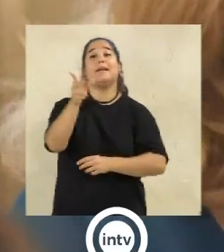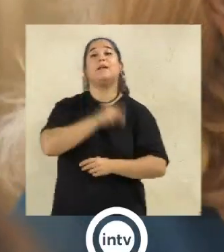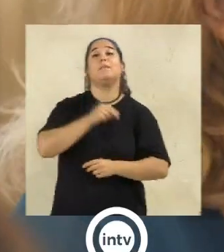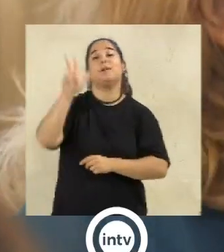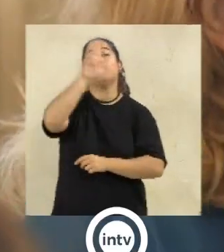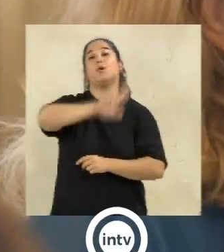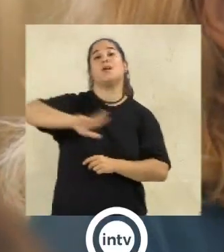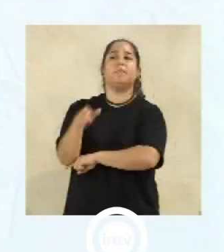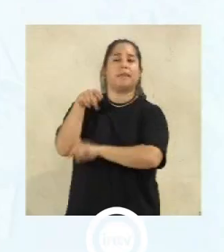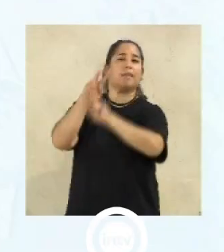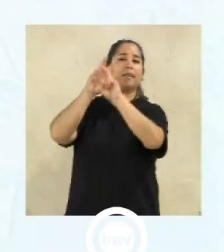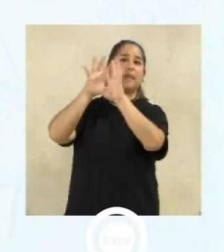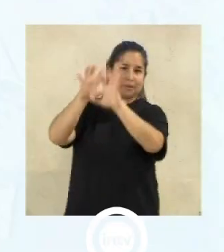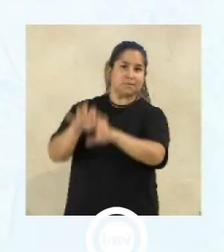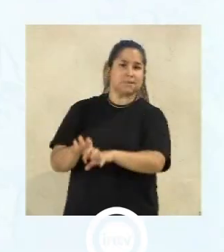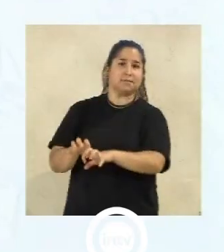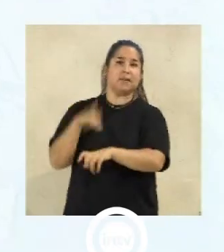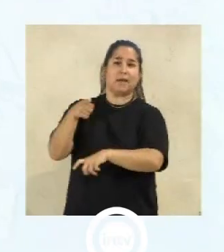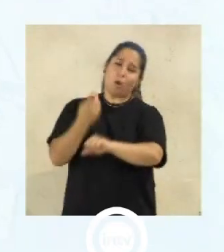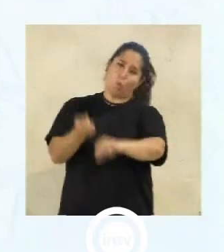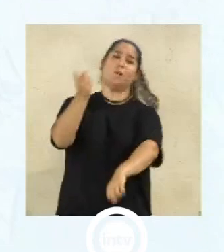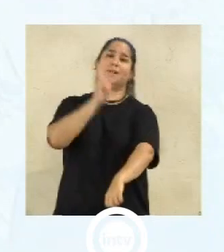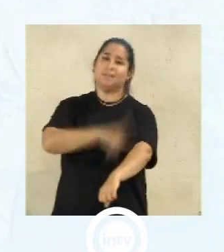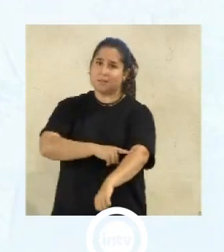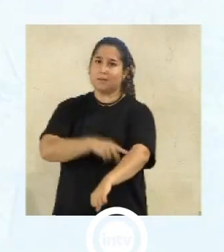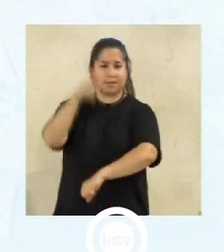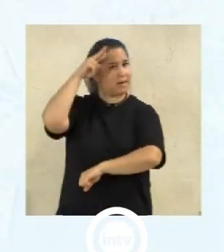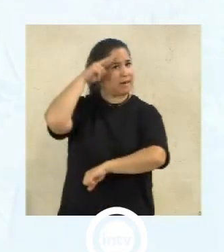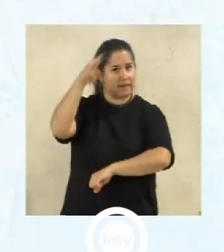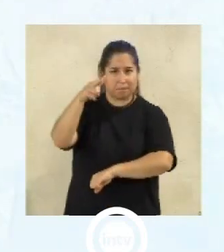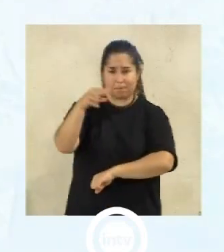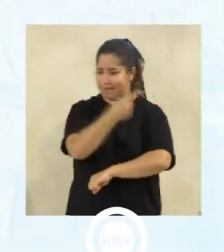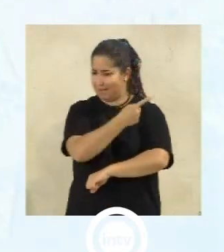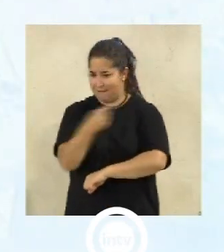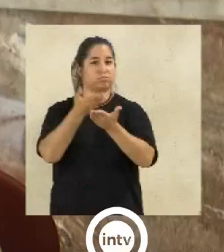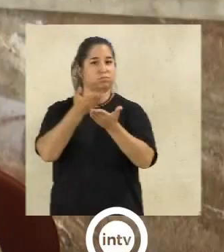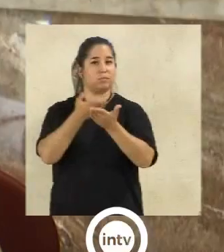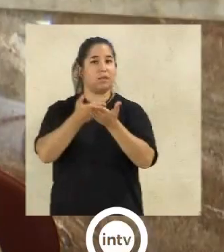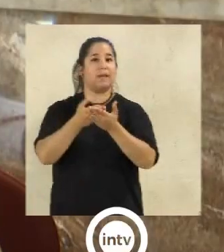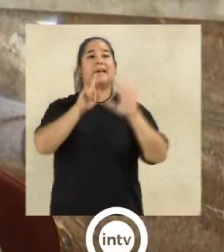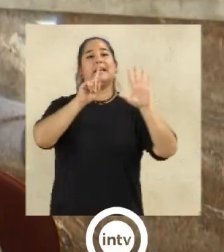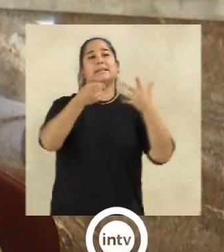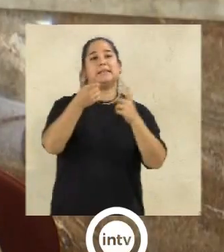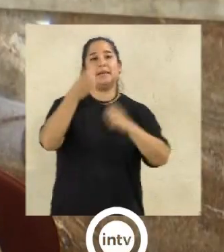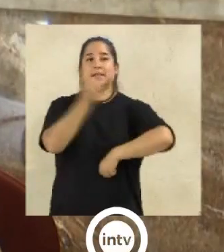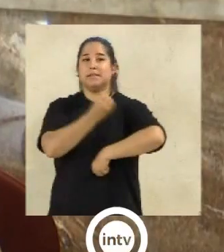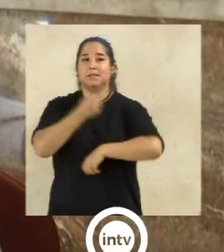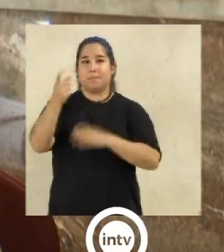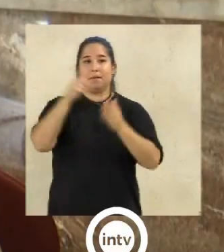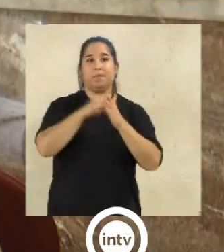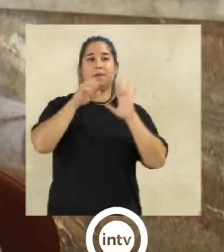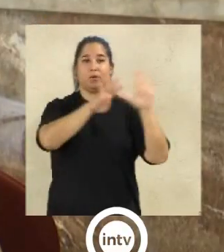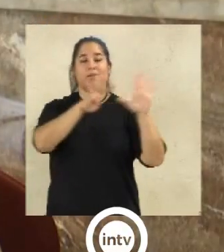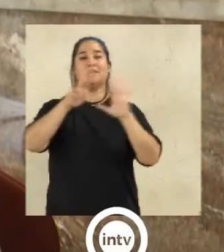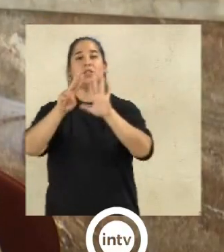reforzar su apoyo a esta actividad este punto no ha estado exento de polémica y ha contado con el voto en contra de podemos y